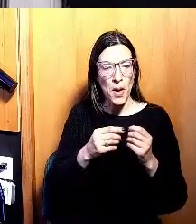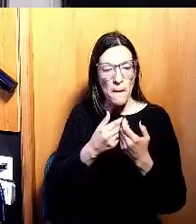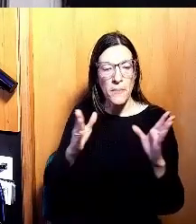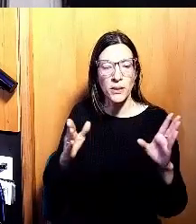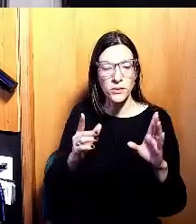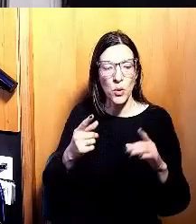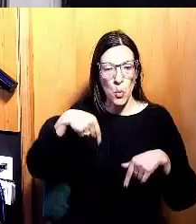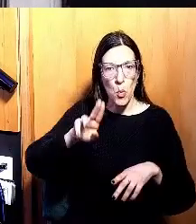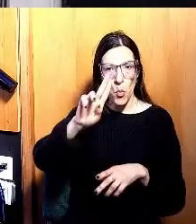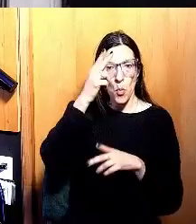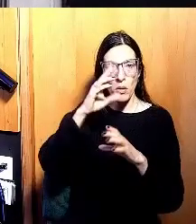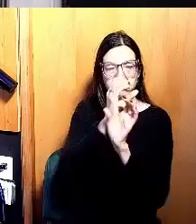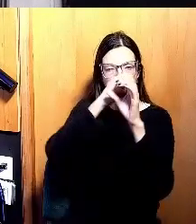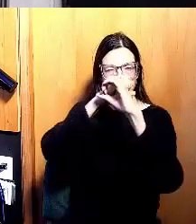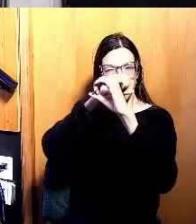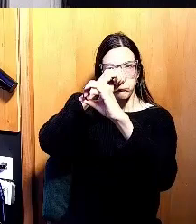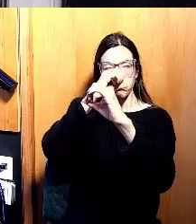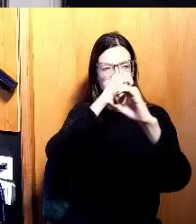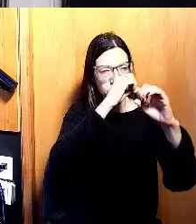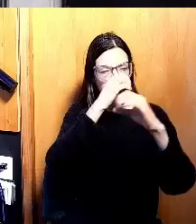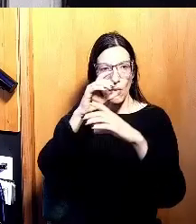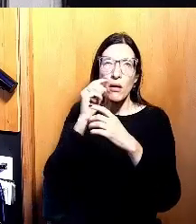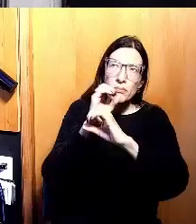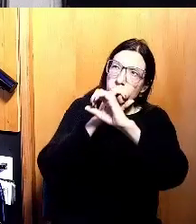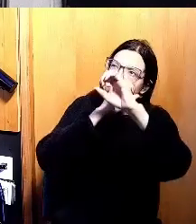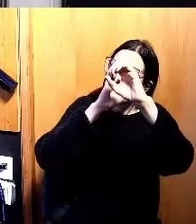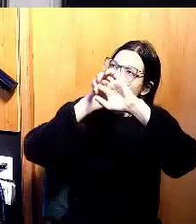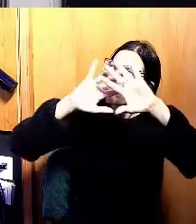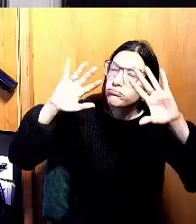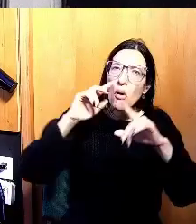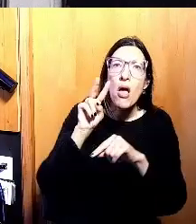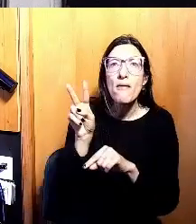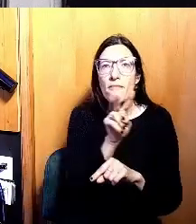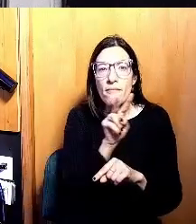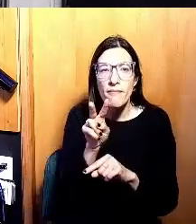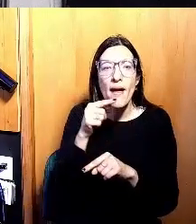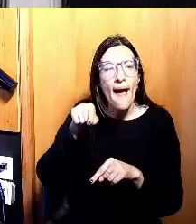Ambiental Nacional. Y allí sí, entonces, aparecen